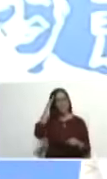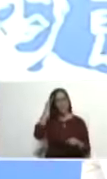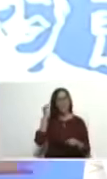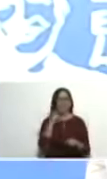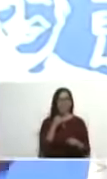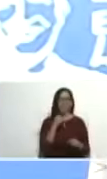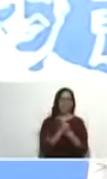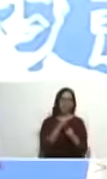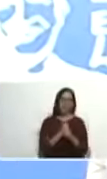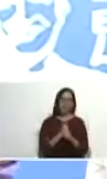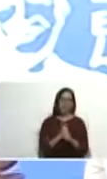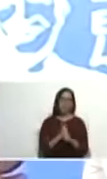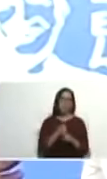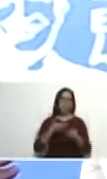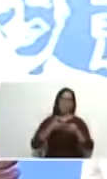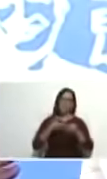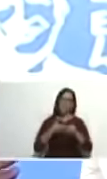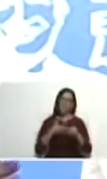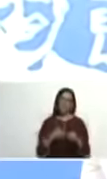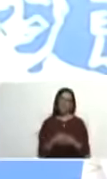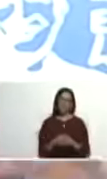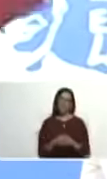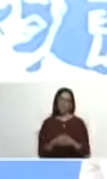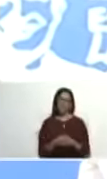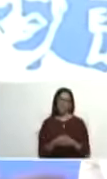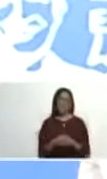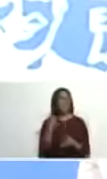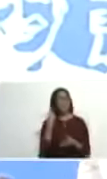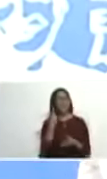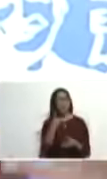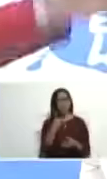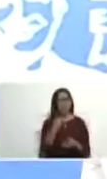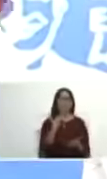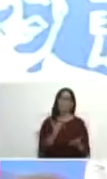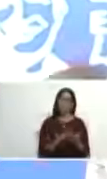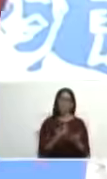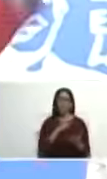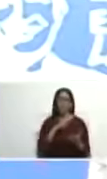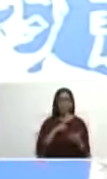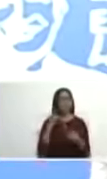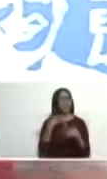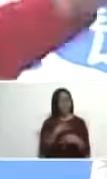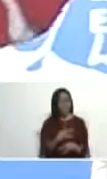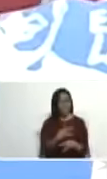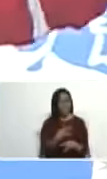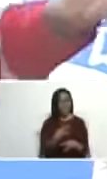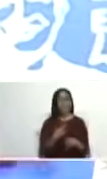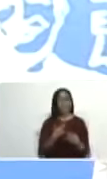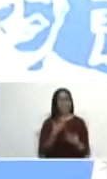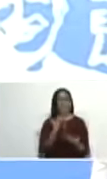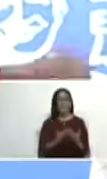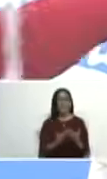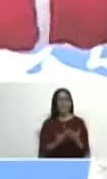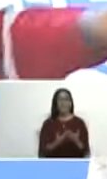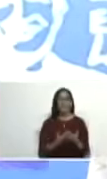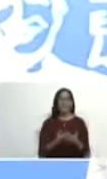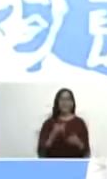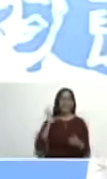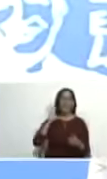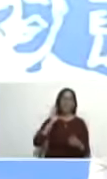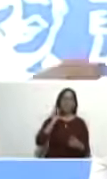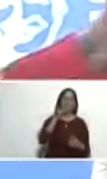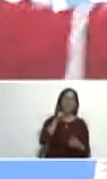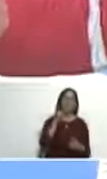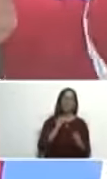los trabajadores petroleros en la base? Que la única licencia que a nosotros nos interesa que esté vigente es la de Quinta suya, para que maneje,